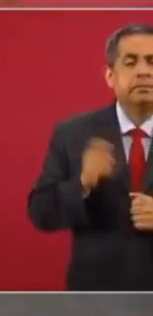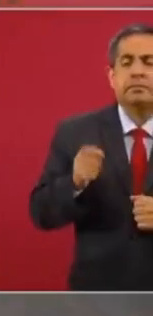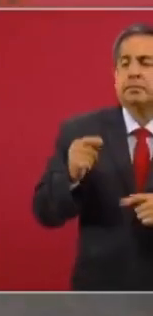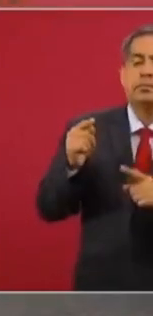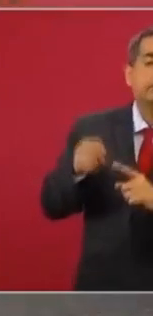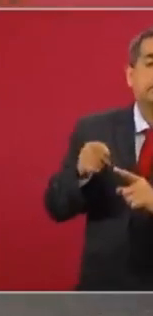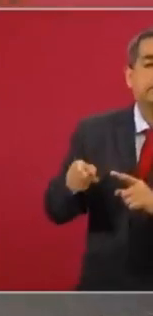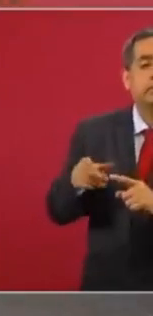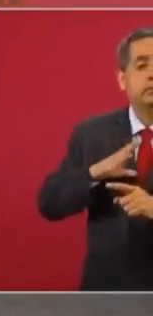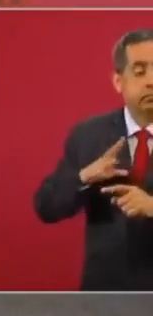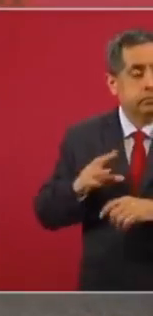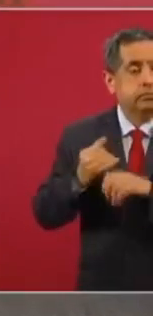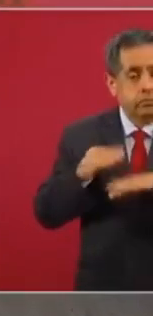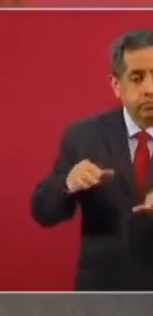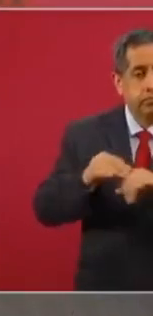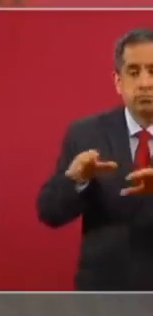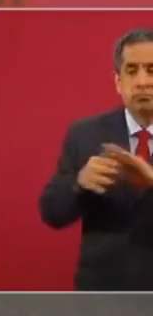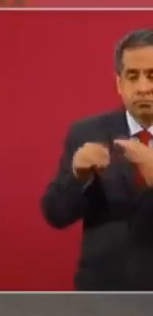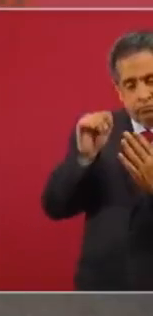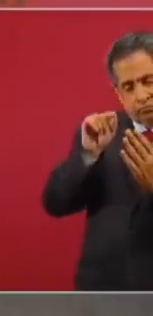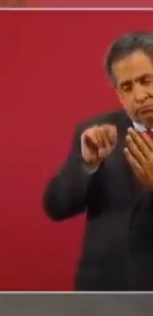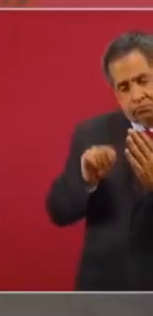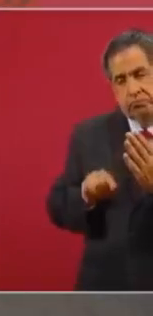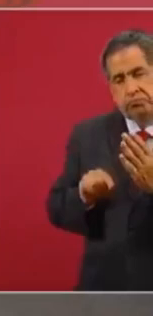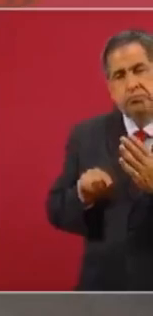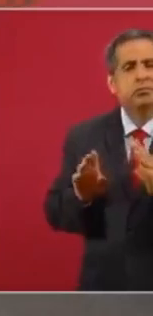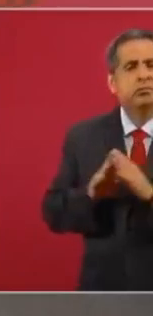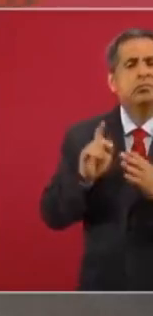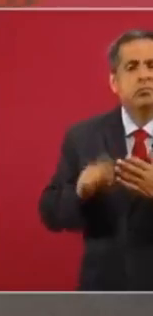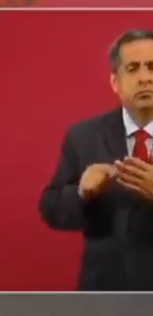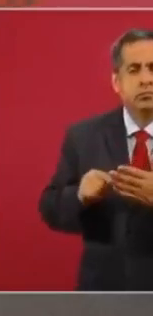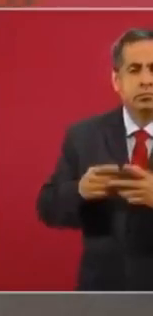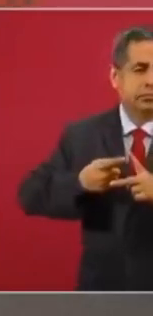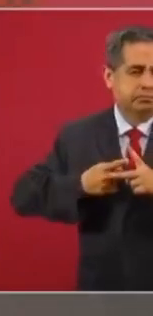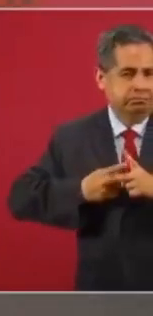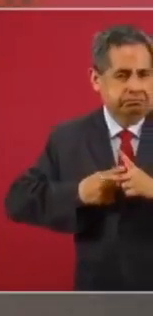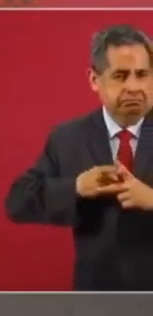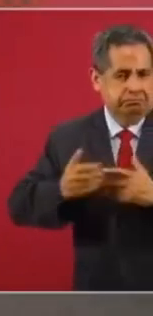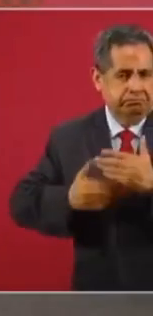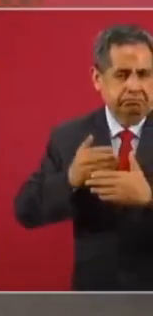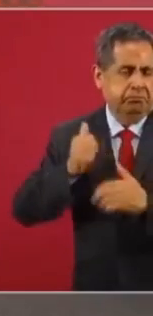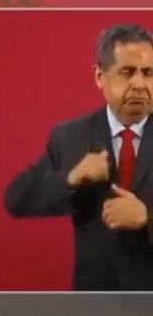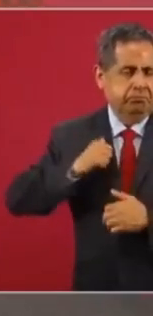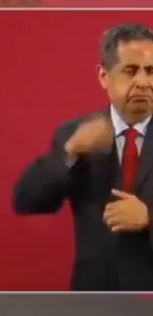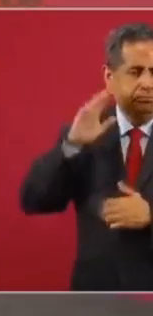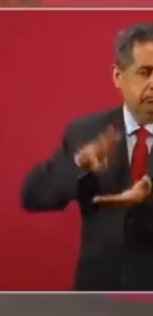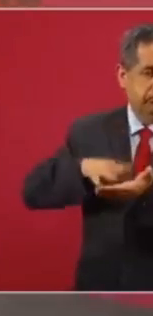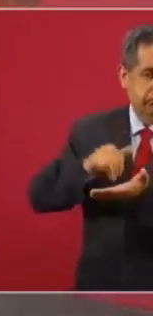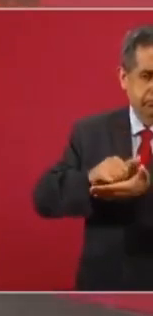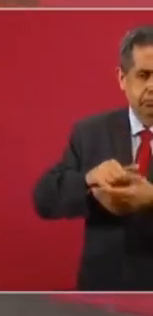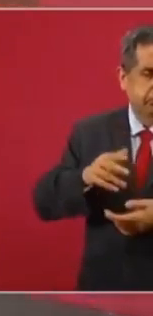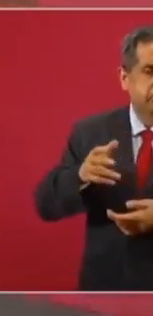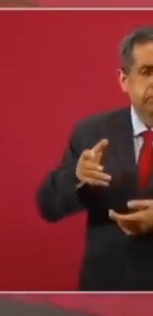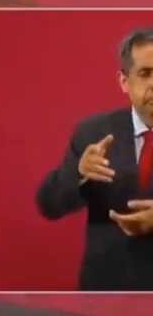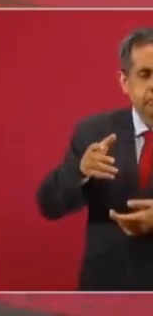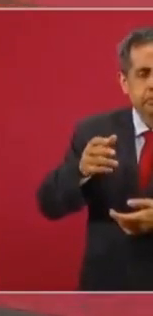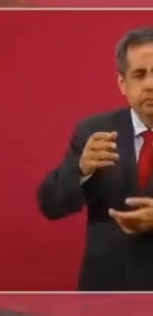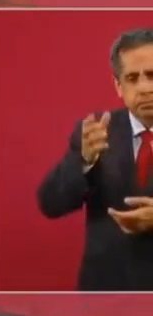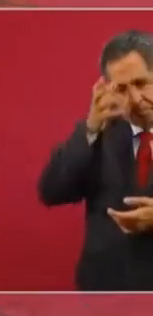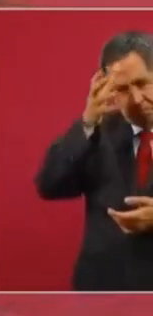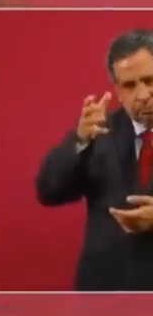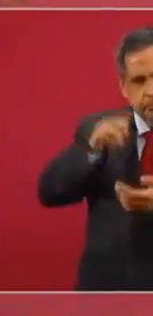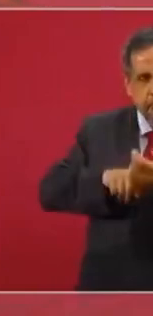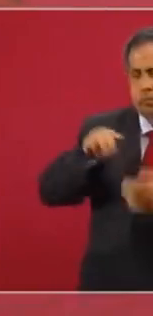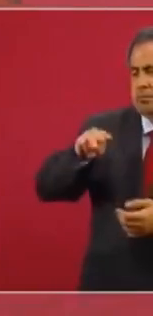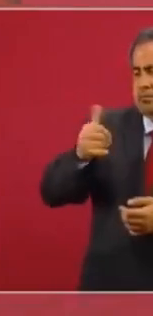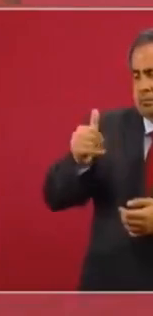tiene información sobre el avance en las matemáticas, en la astronomía de